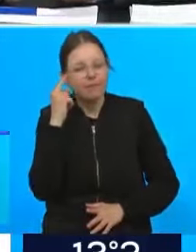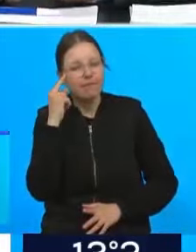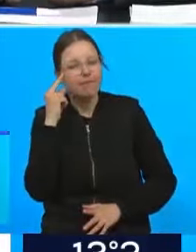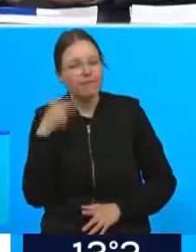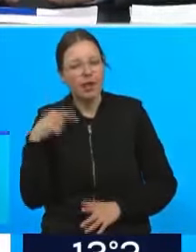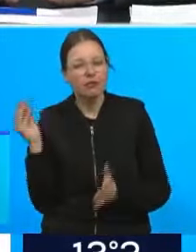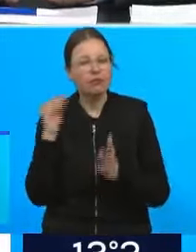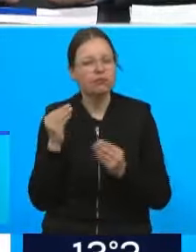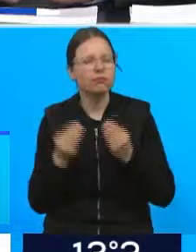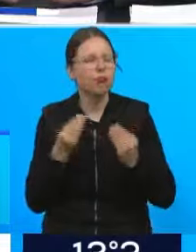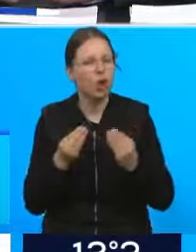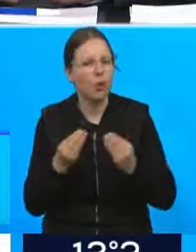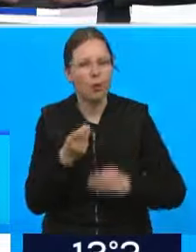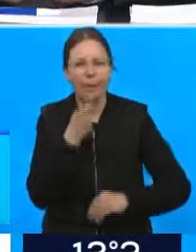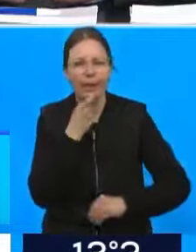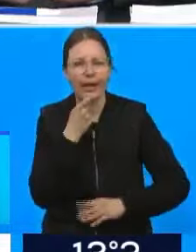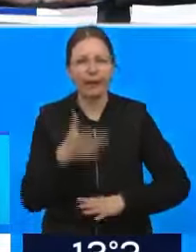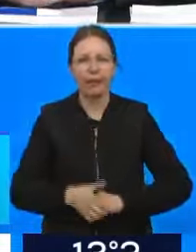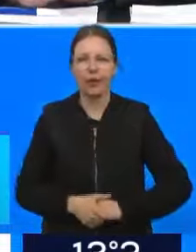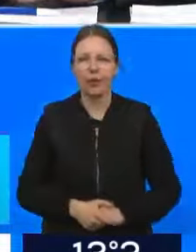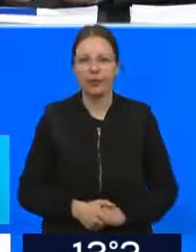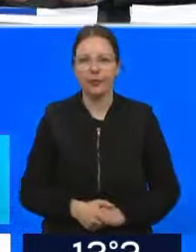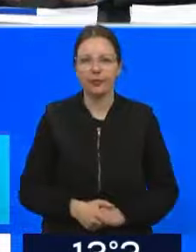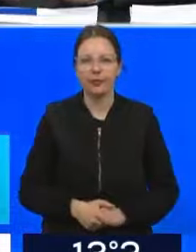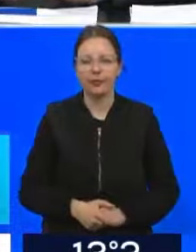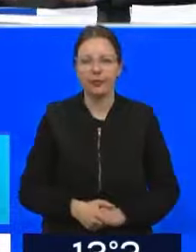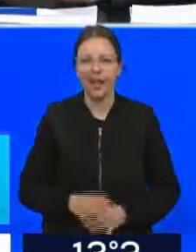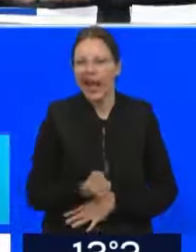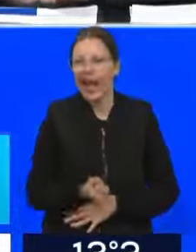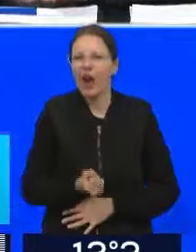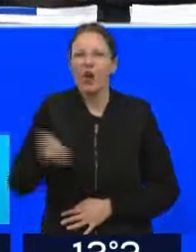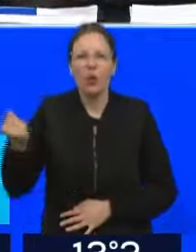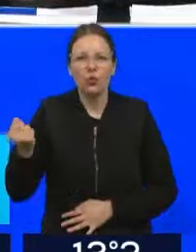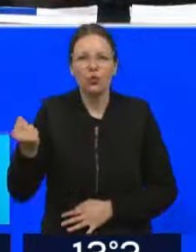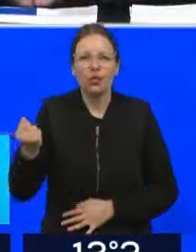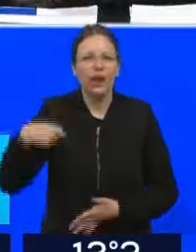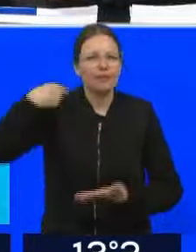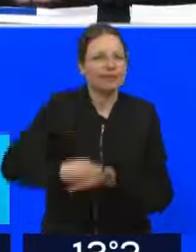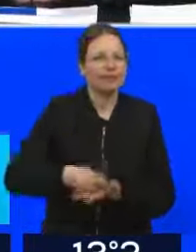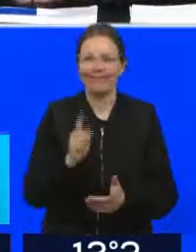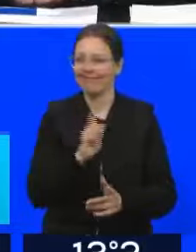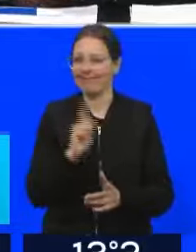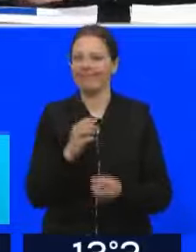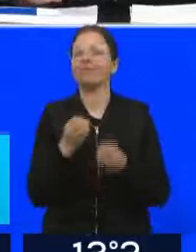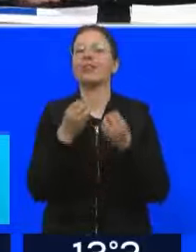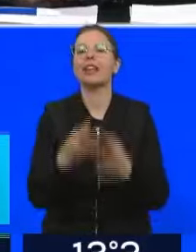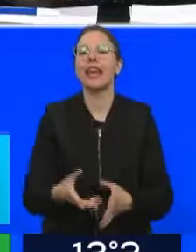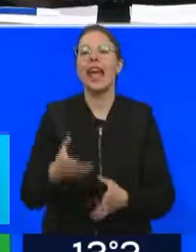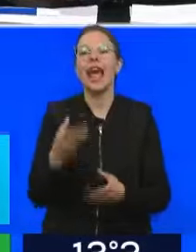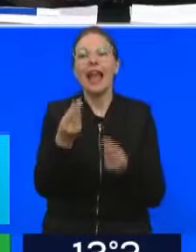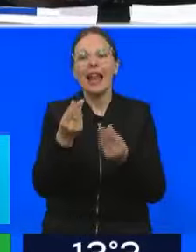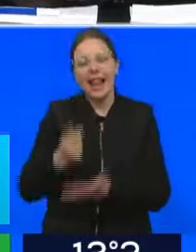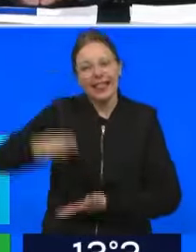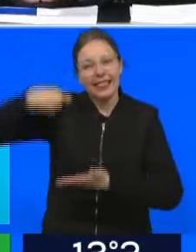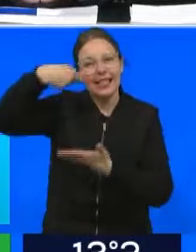No se trata particularmente de un ajuste de recursos, porque la misma cantidad de dinero que estaba prevista para la